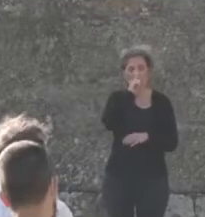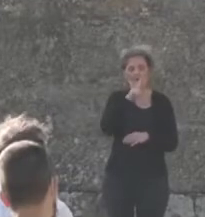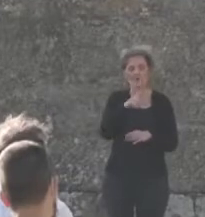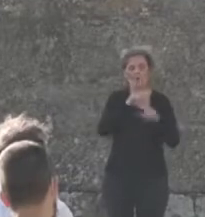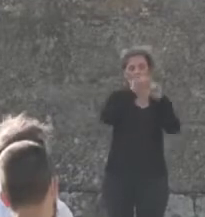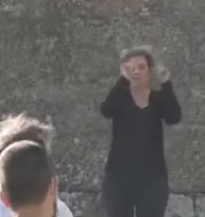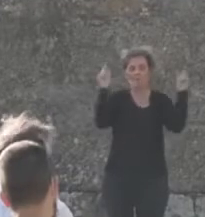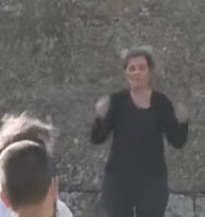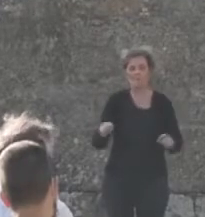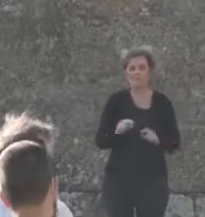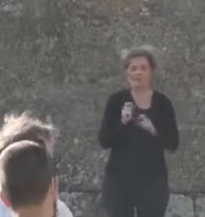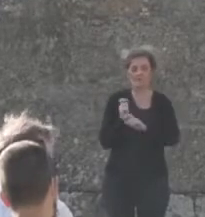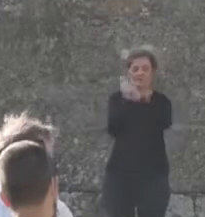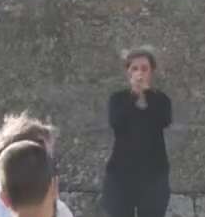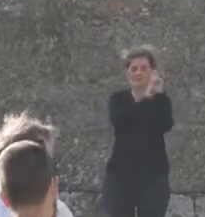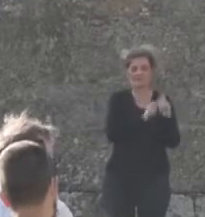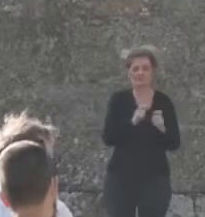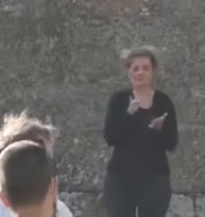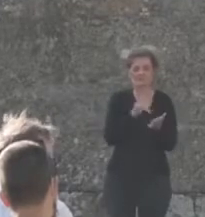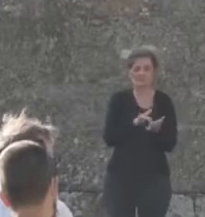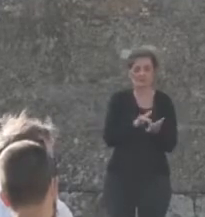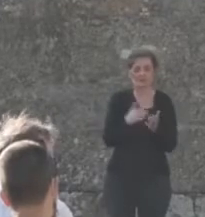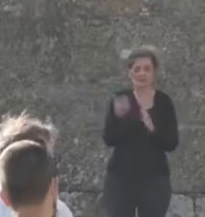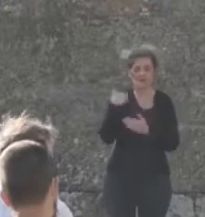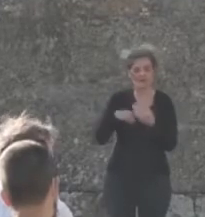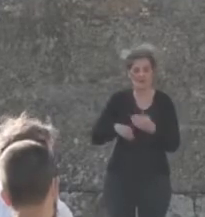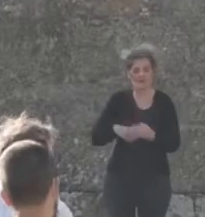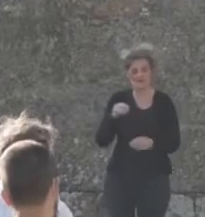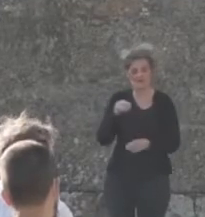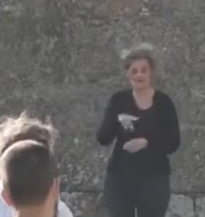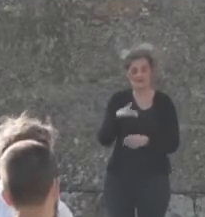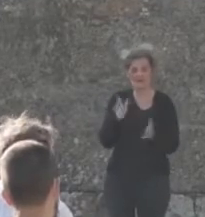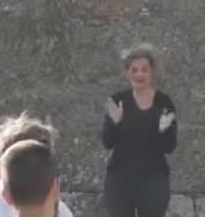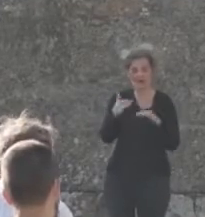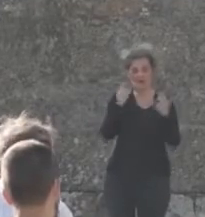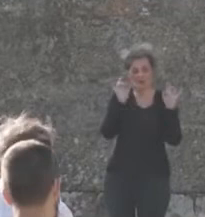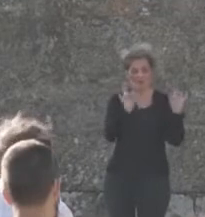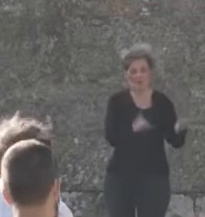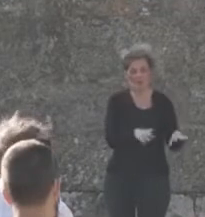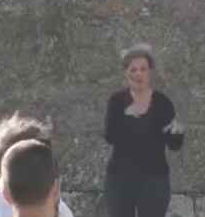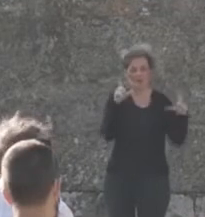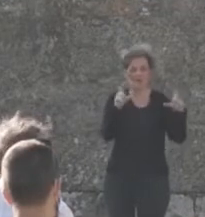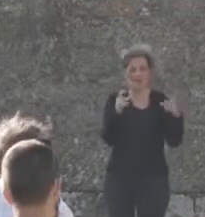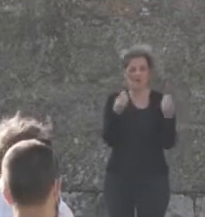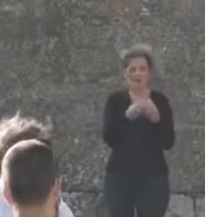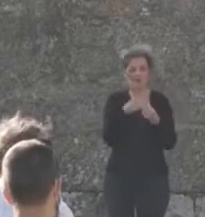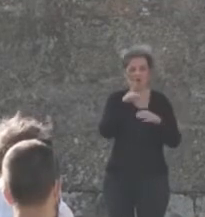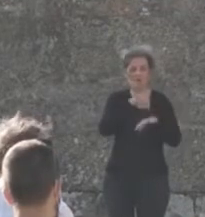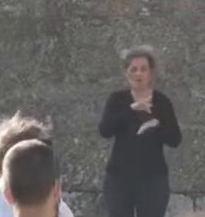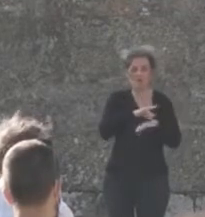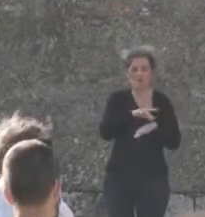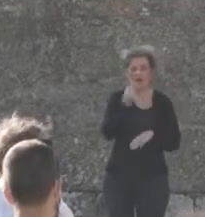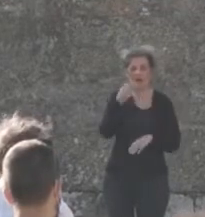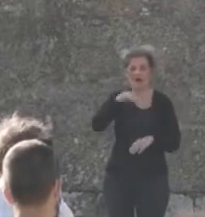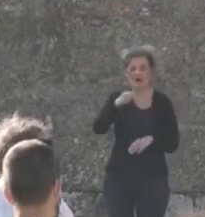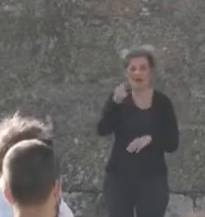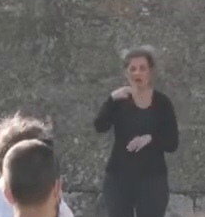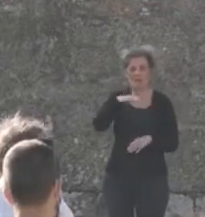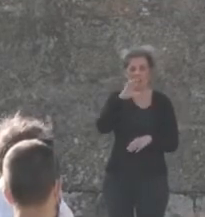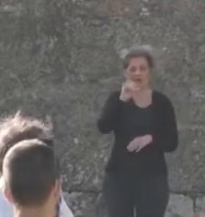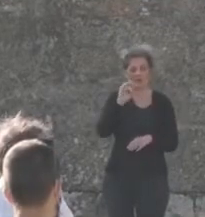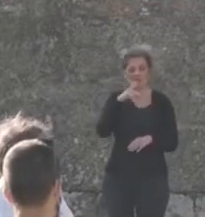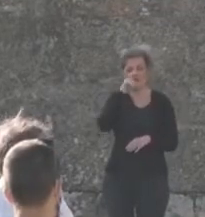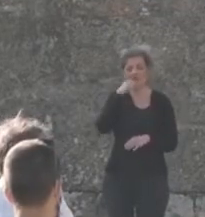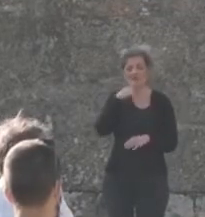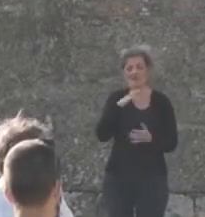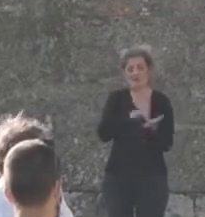de madeira de buxo tallada, seguramente do mesmo autor da súa caixa, coa foto do doutor Amancio Caamaño e coa data